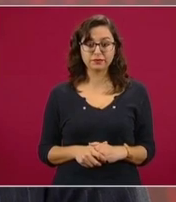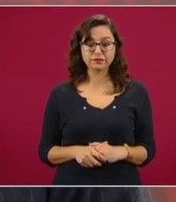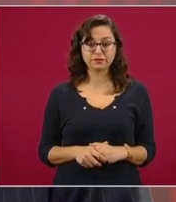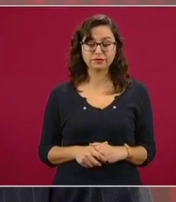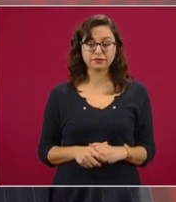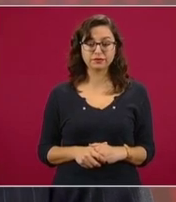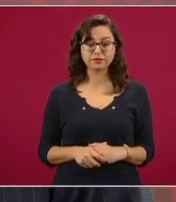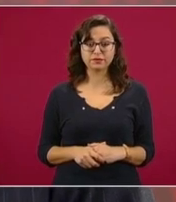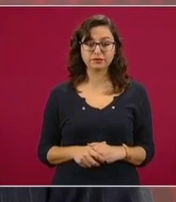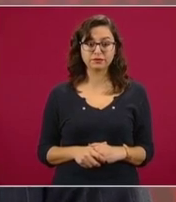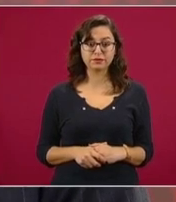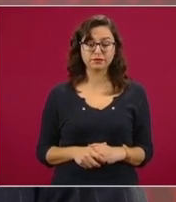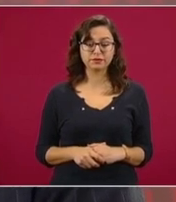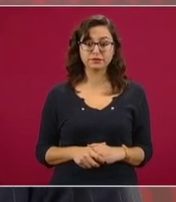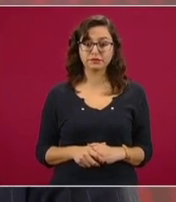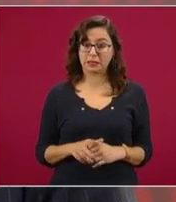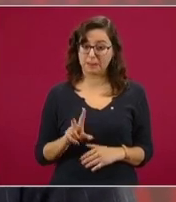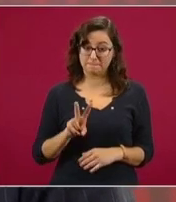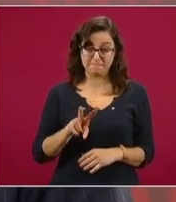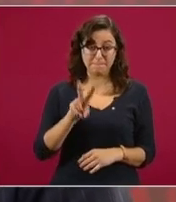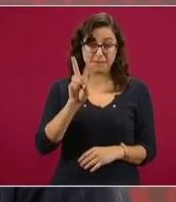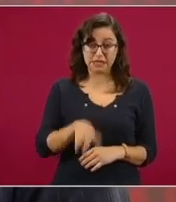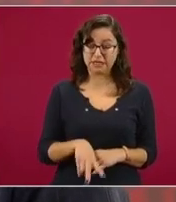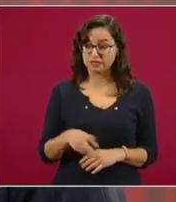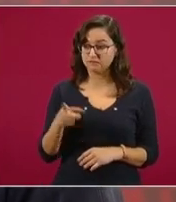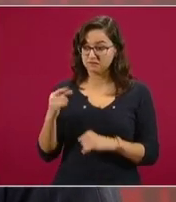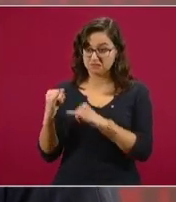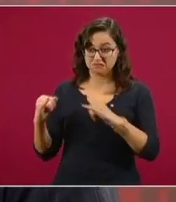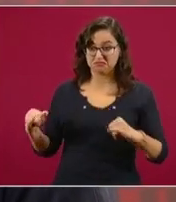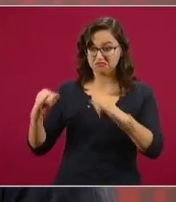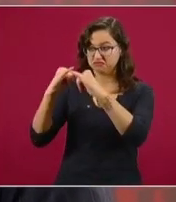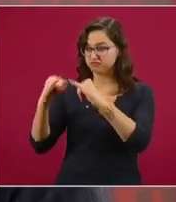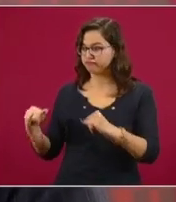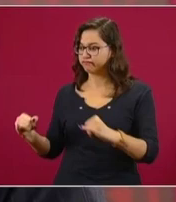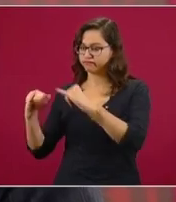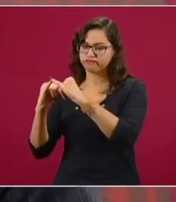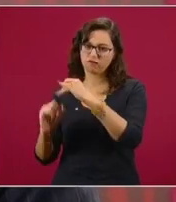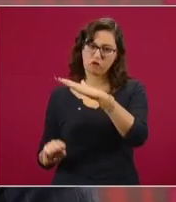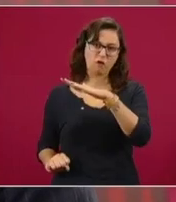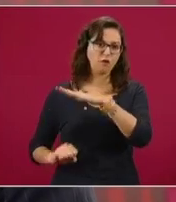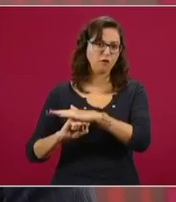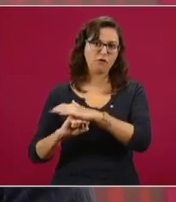son pilares del estado mexicano